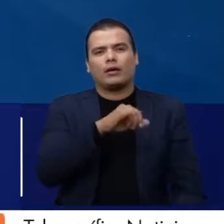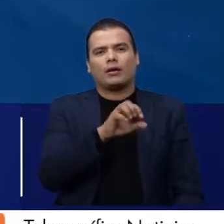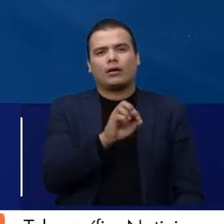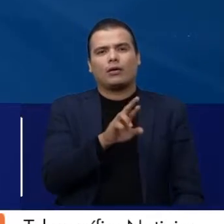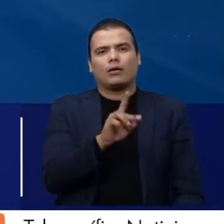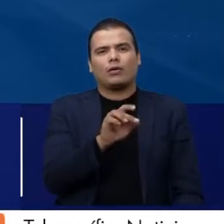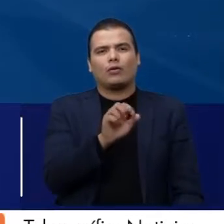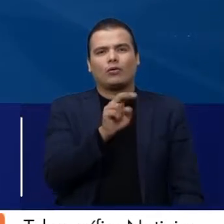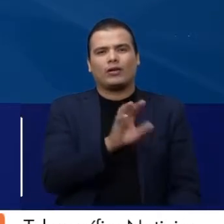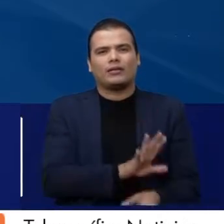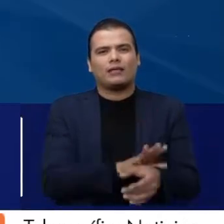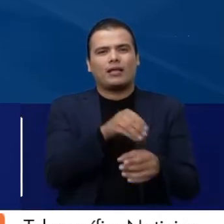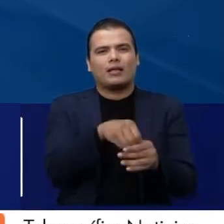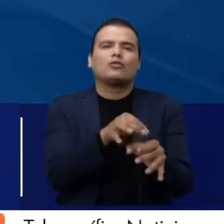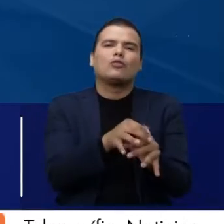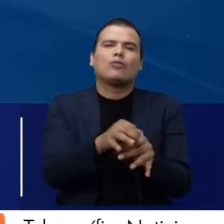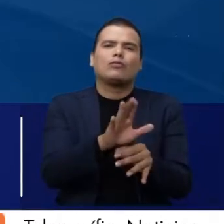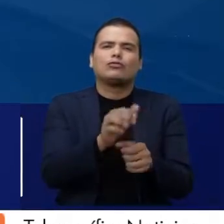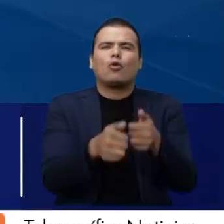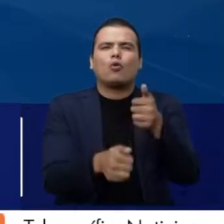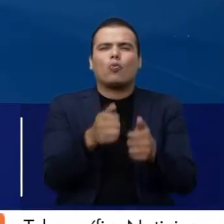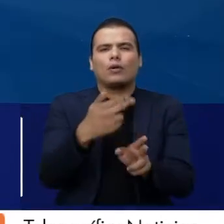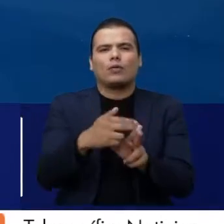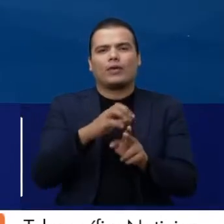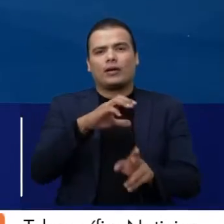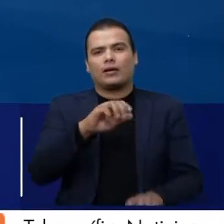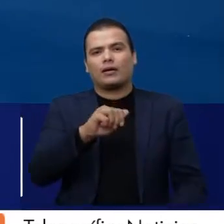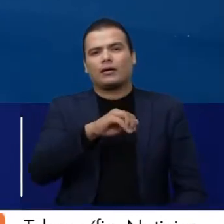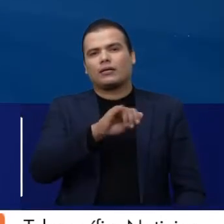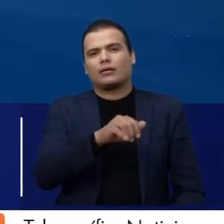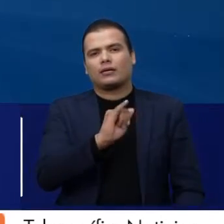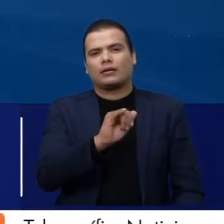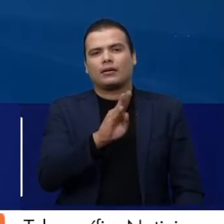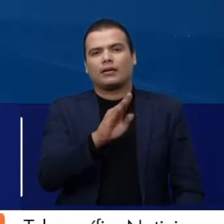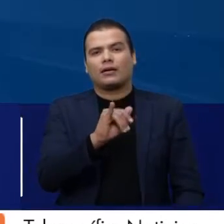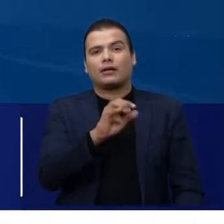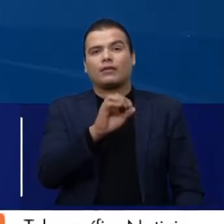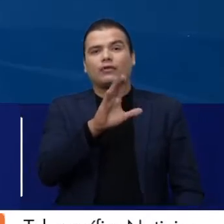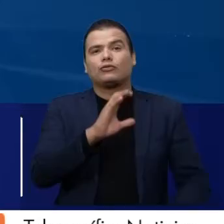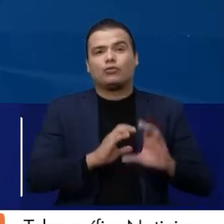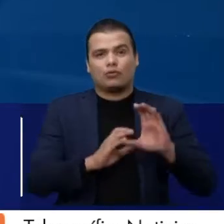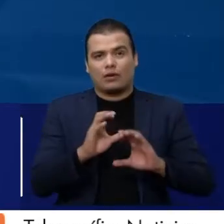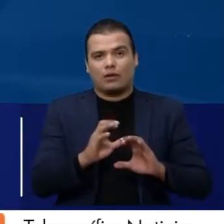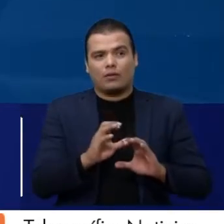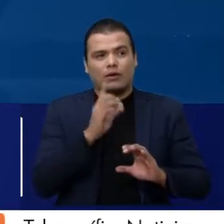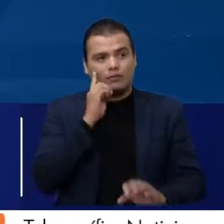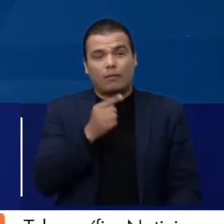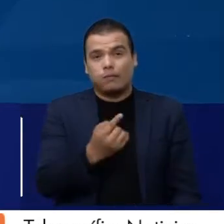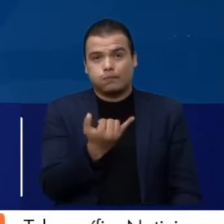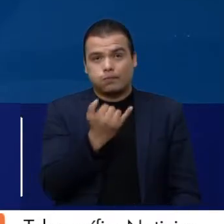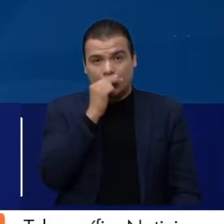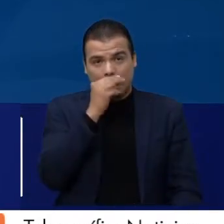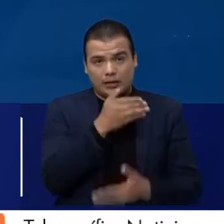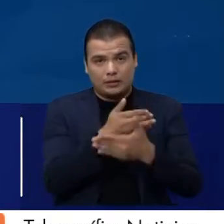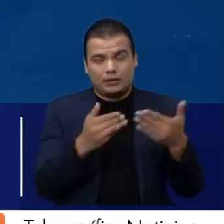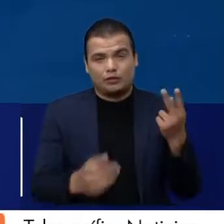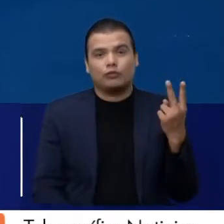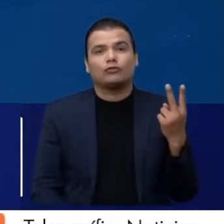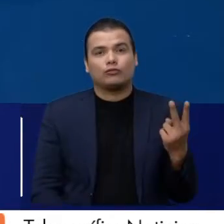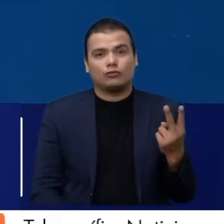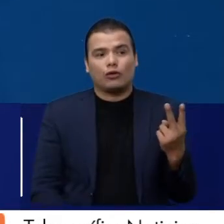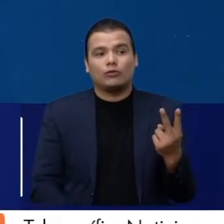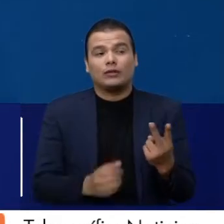de Ortega, jurisdicción del municipio de Cajibío, en el centro del departamento del Cauca. Aquí, 2 menores de 11 y 13 años de